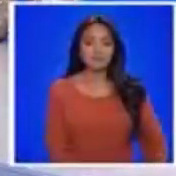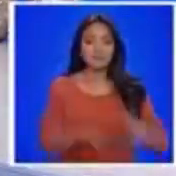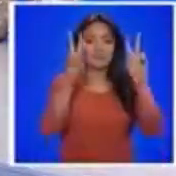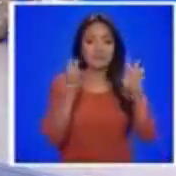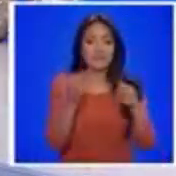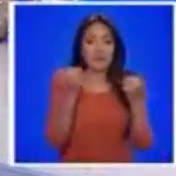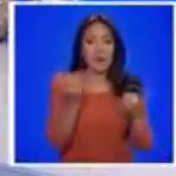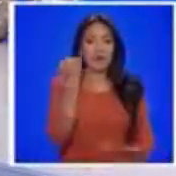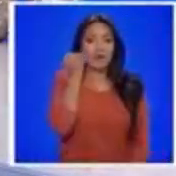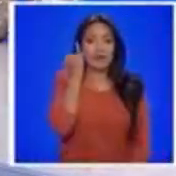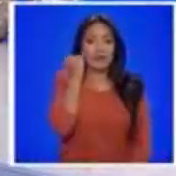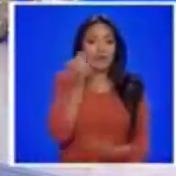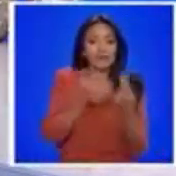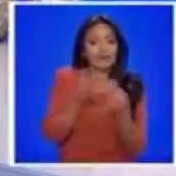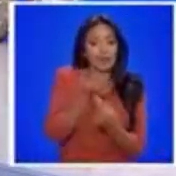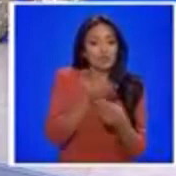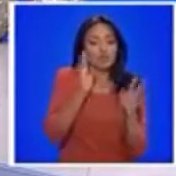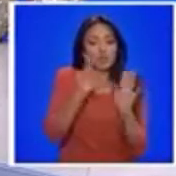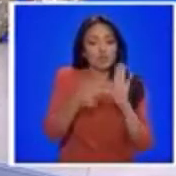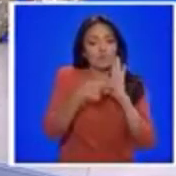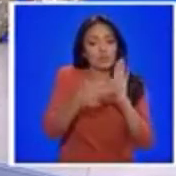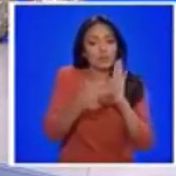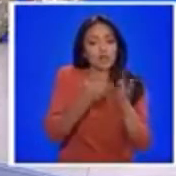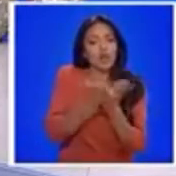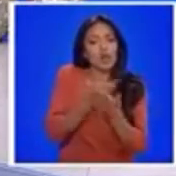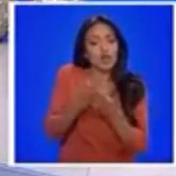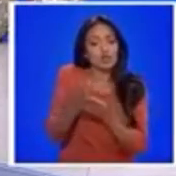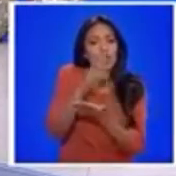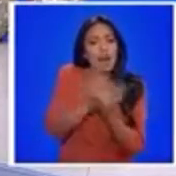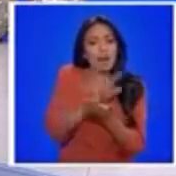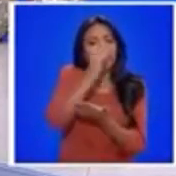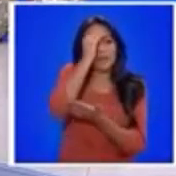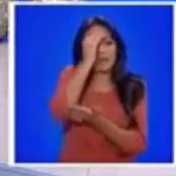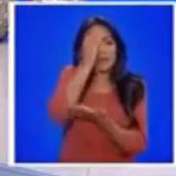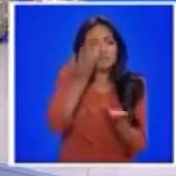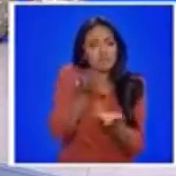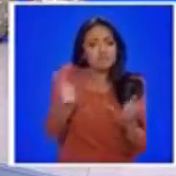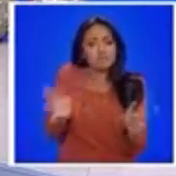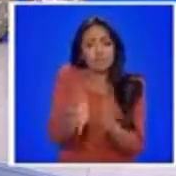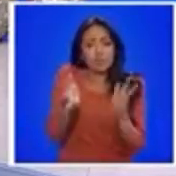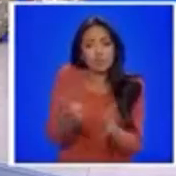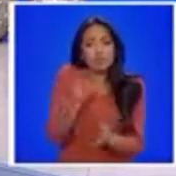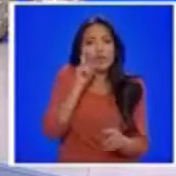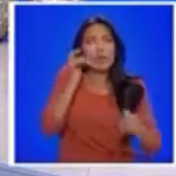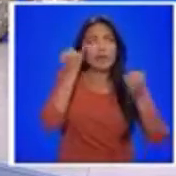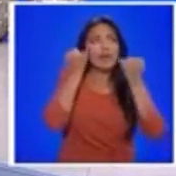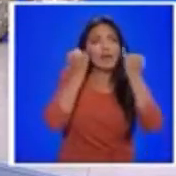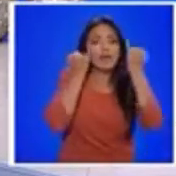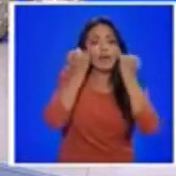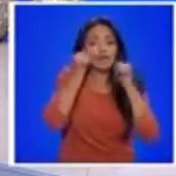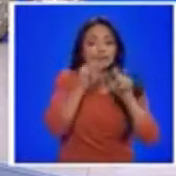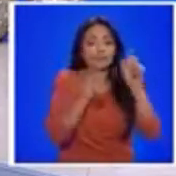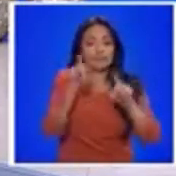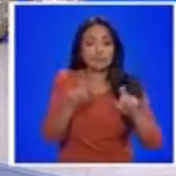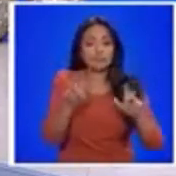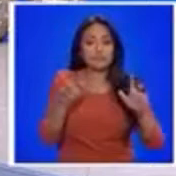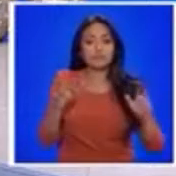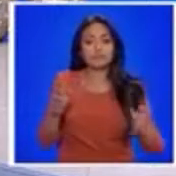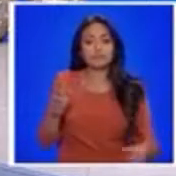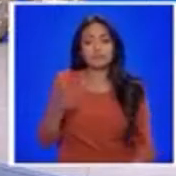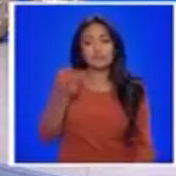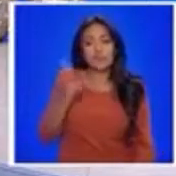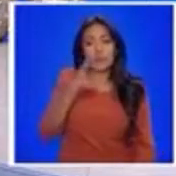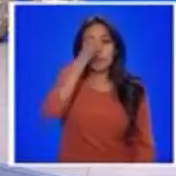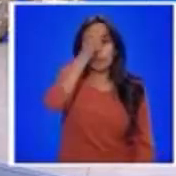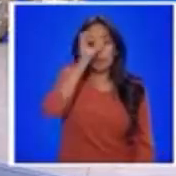segmento de emprendimientos, hoy Belén Jiménez nos presenta objetos lúdicos que incentivan la creatividad, fomentan el enriquecimiento